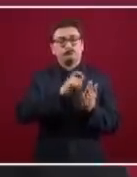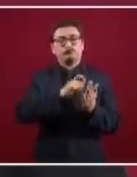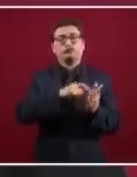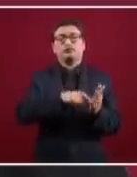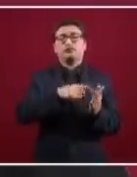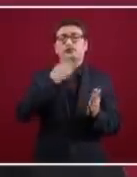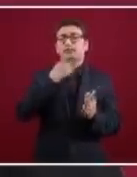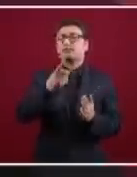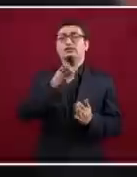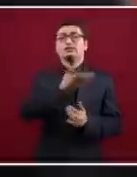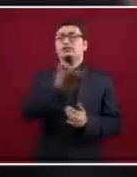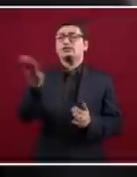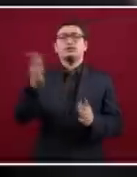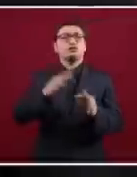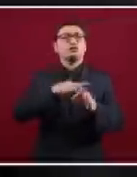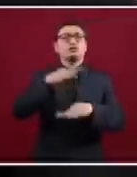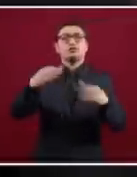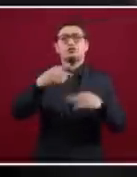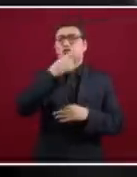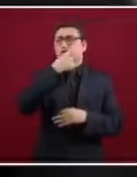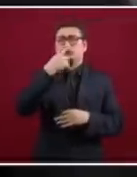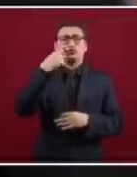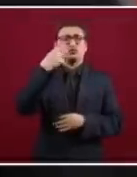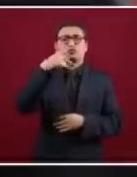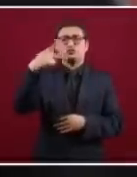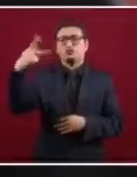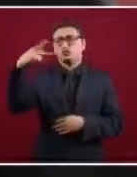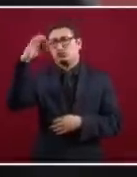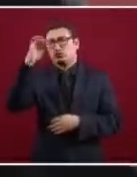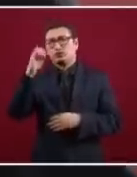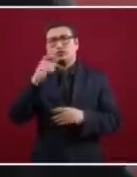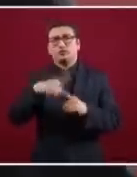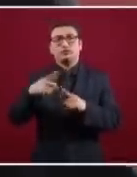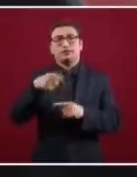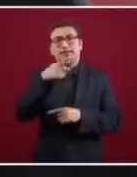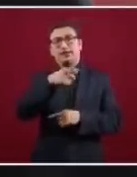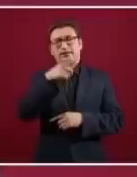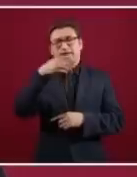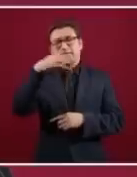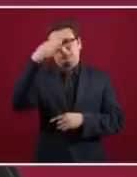respecto a las opiniones del señor zarco